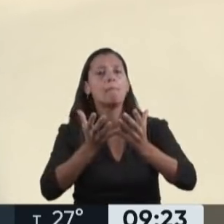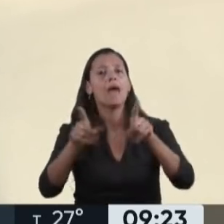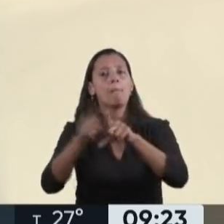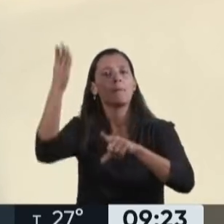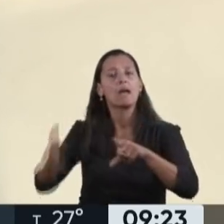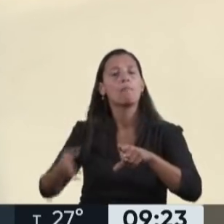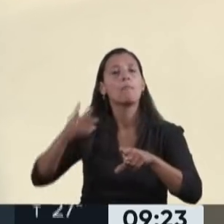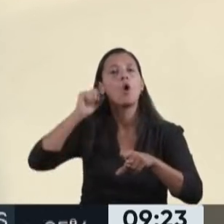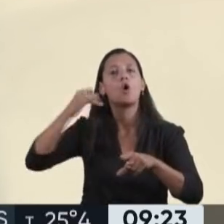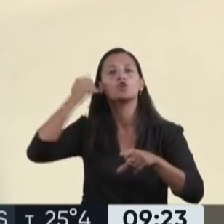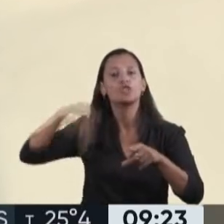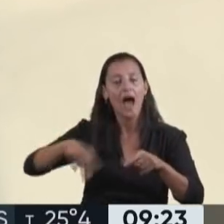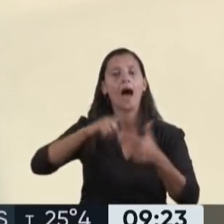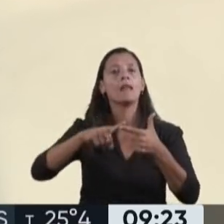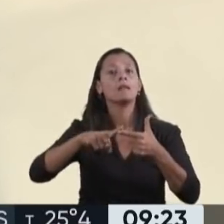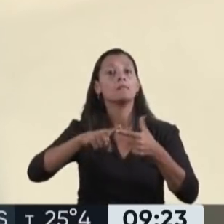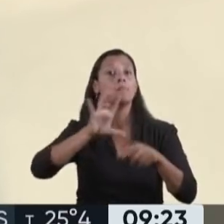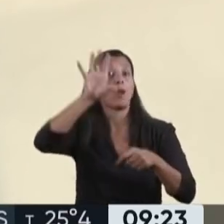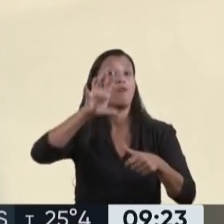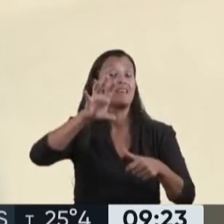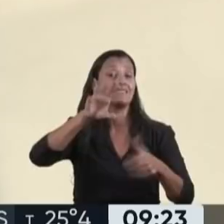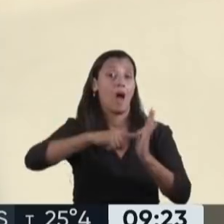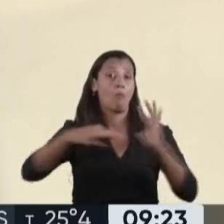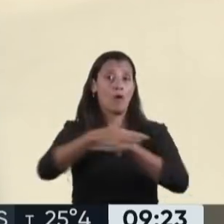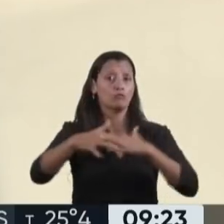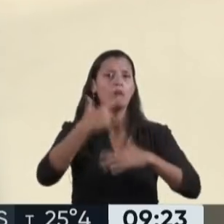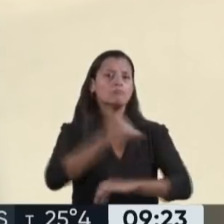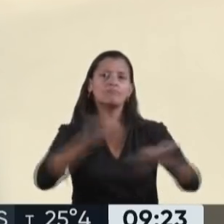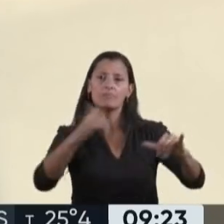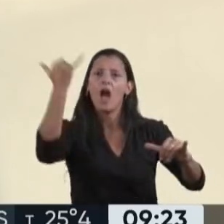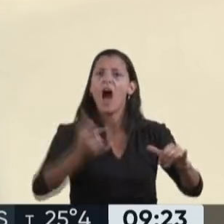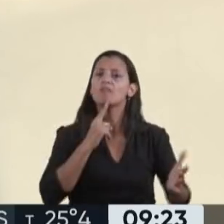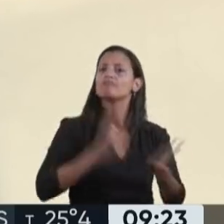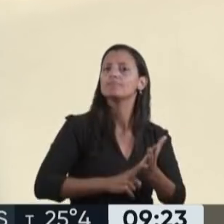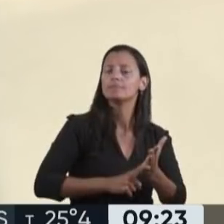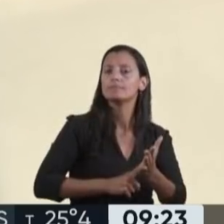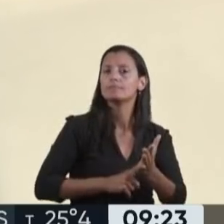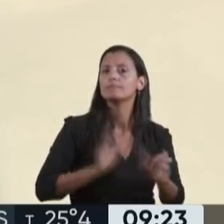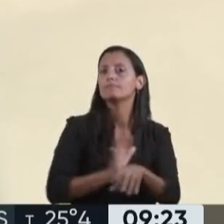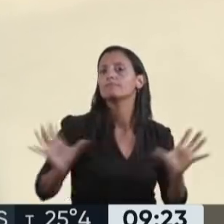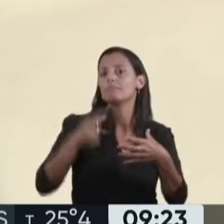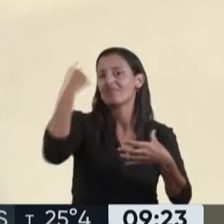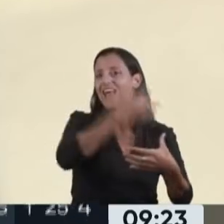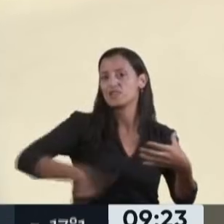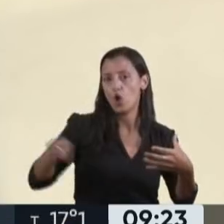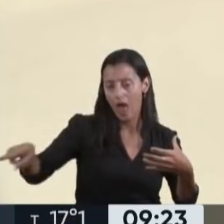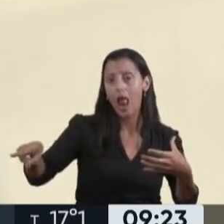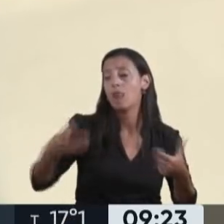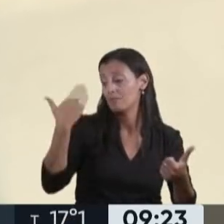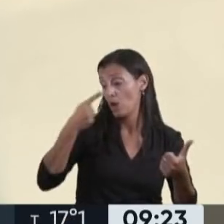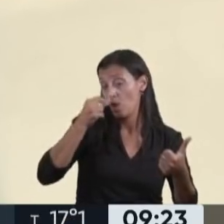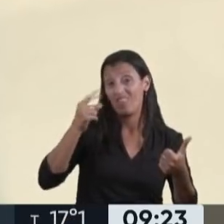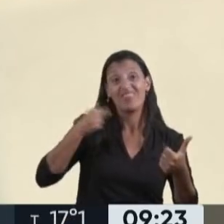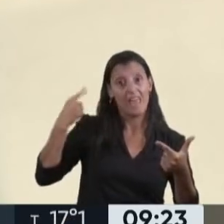Goyán y de Nicolás Crepla, que en provincia de Buenos Aires, de alguna manera anticiparon decisiones a nivel nacional. Ellos en los últimos días vienen insistiendo